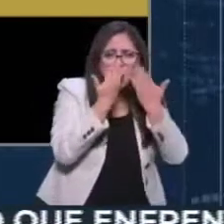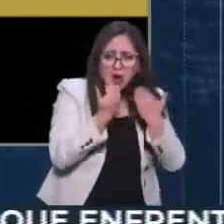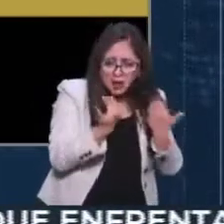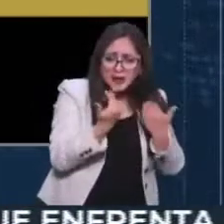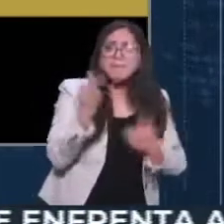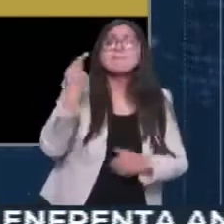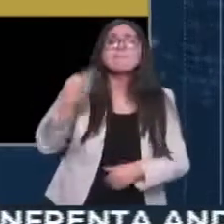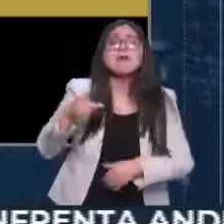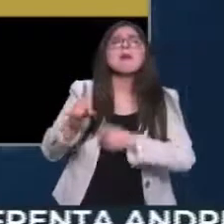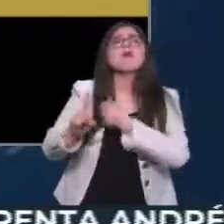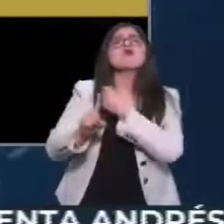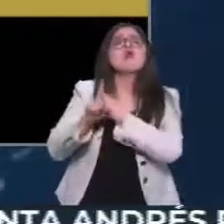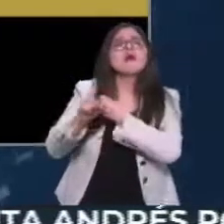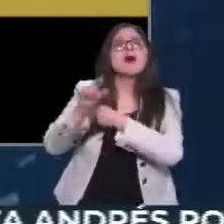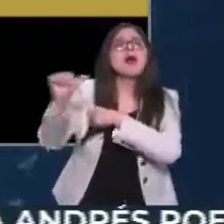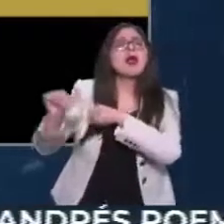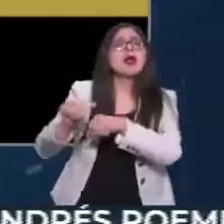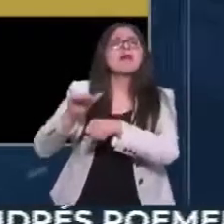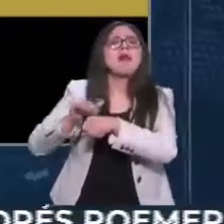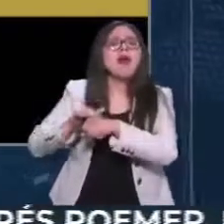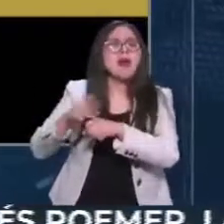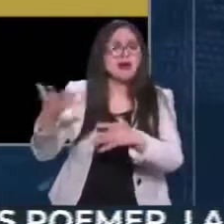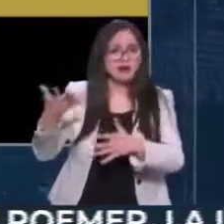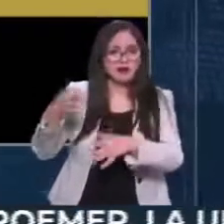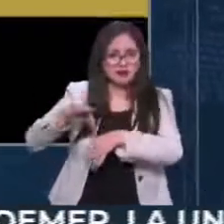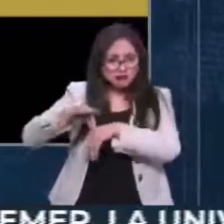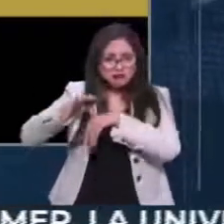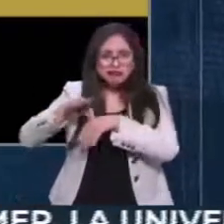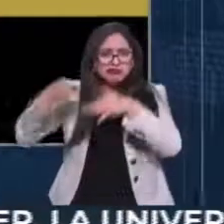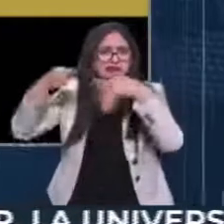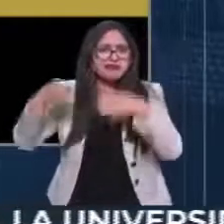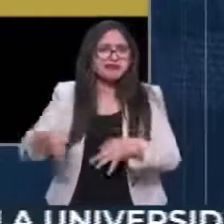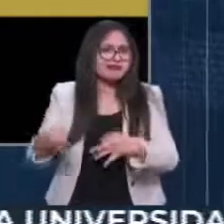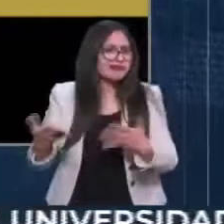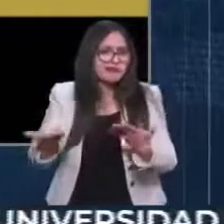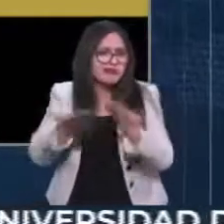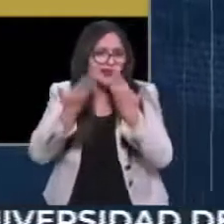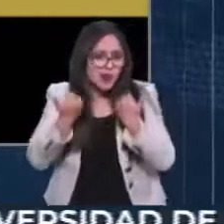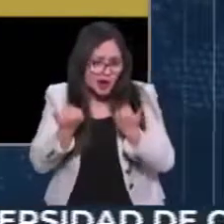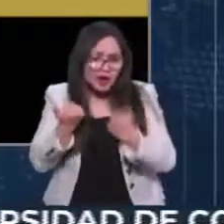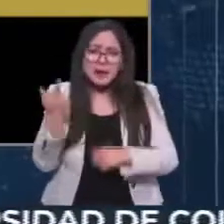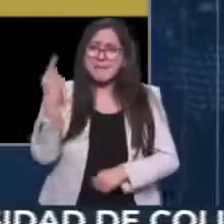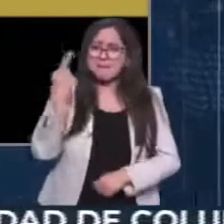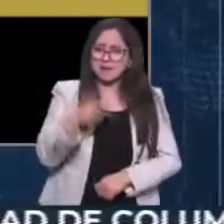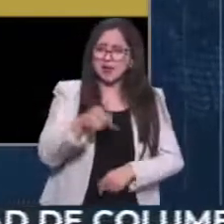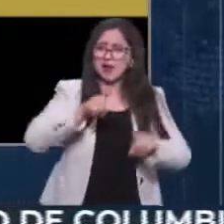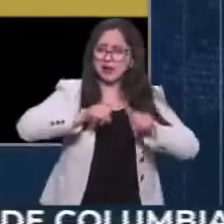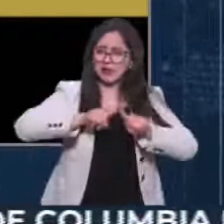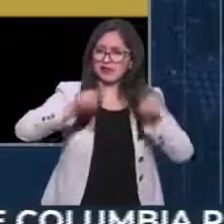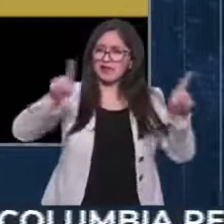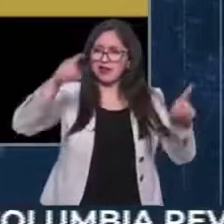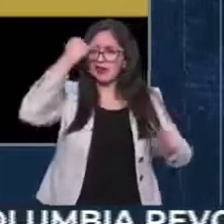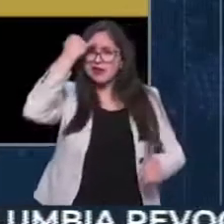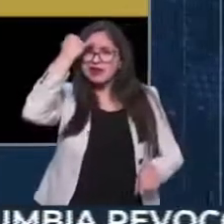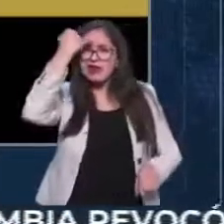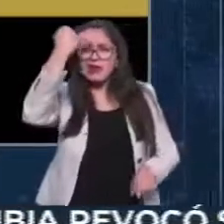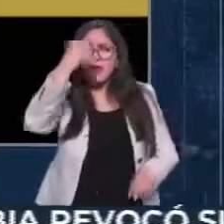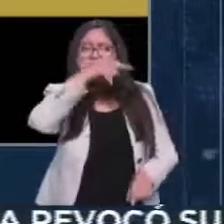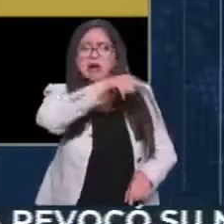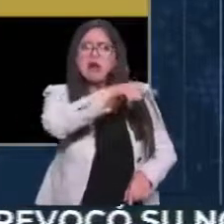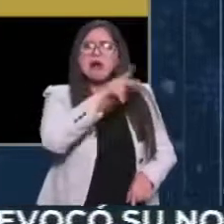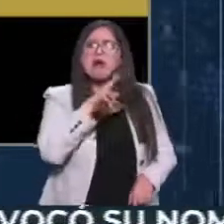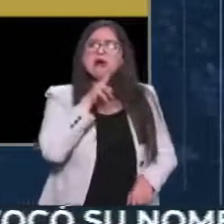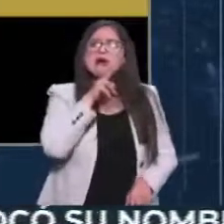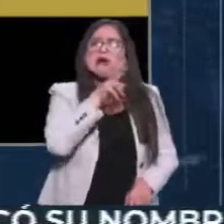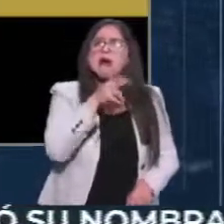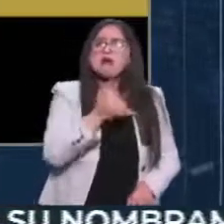administración pues difería de la realidad. Pero no obstante esto, que tendría que haber sido el enfoque, pues los resultados están equivocados